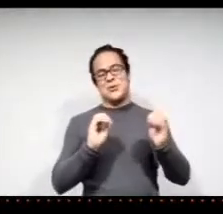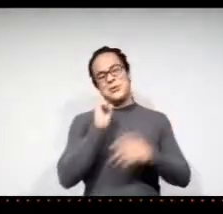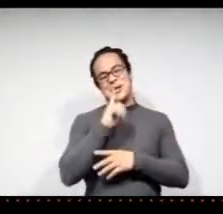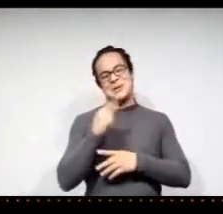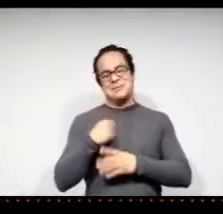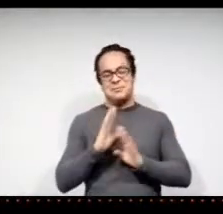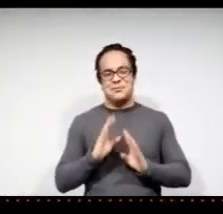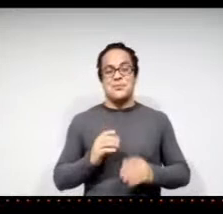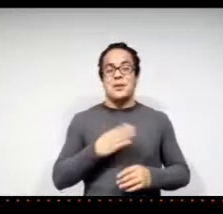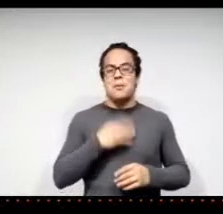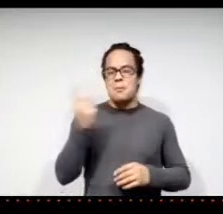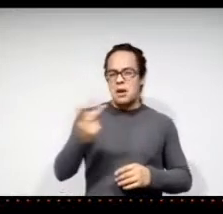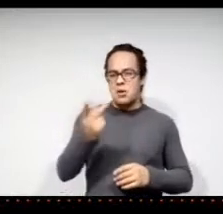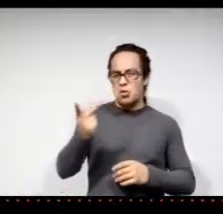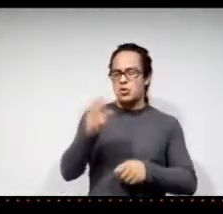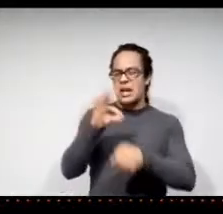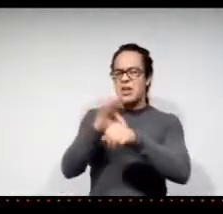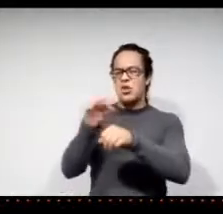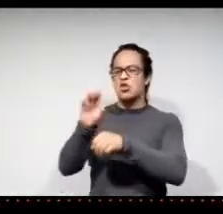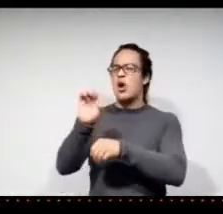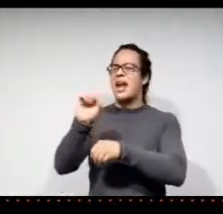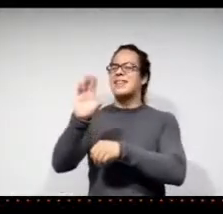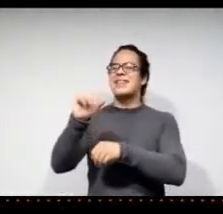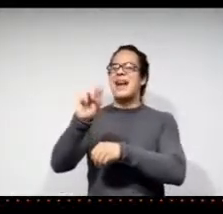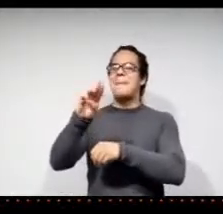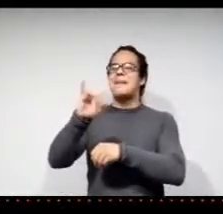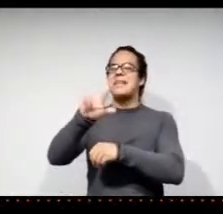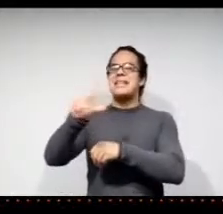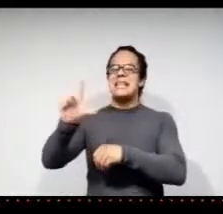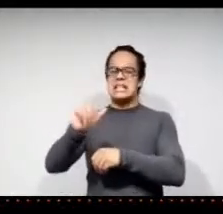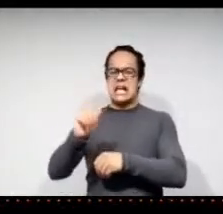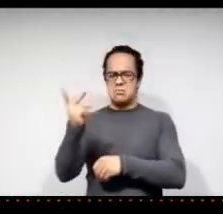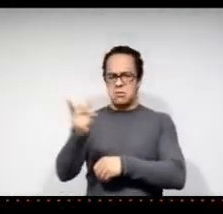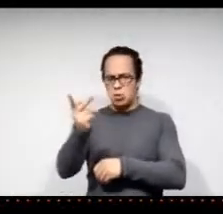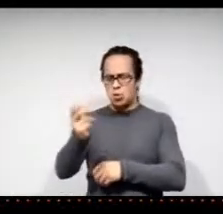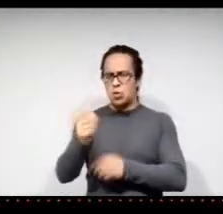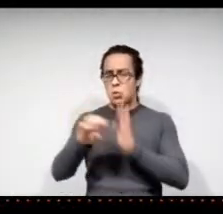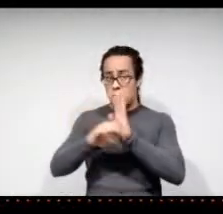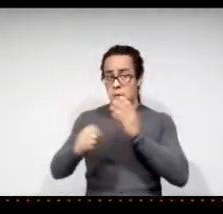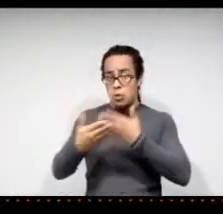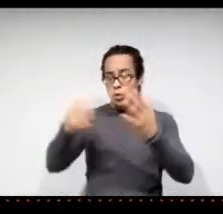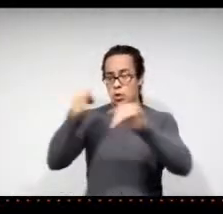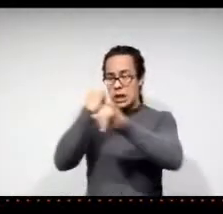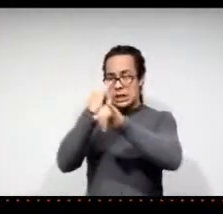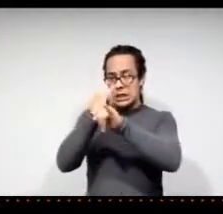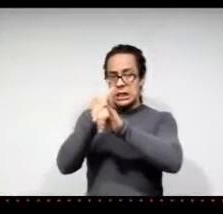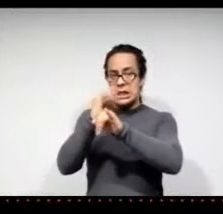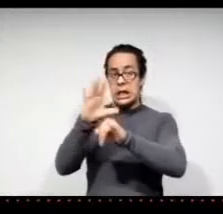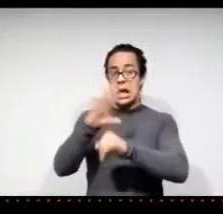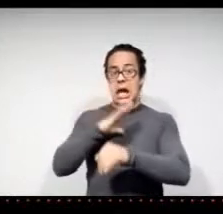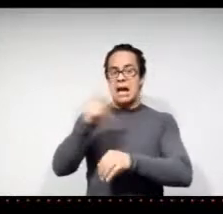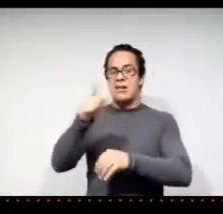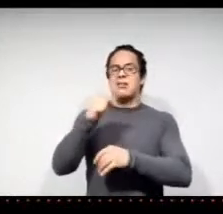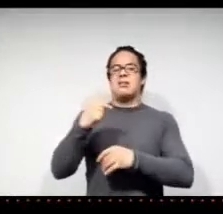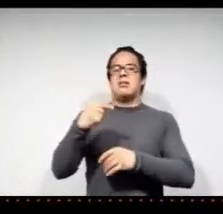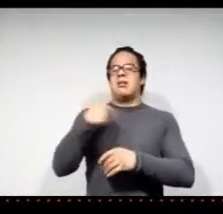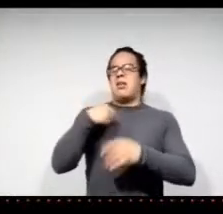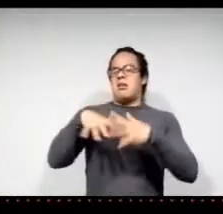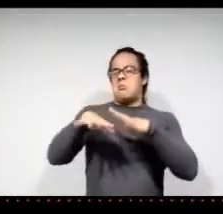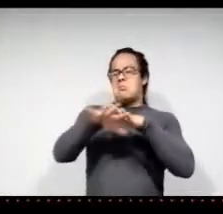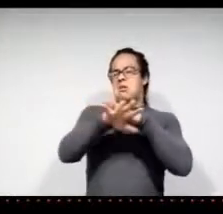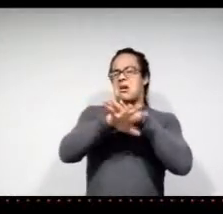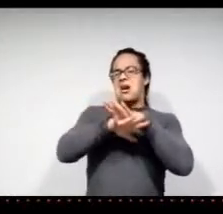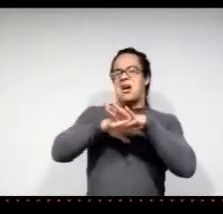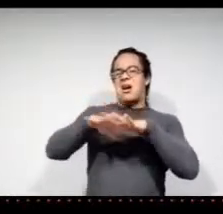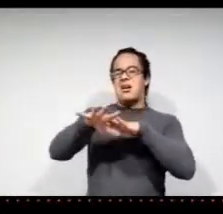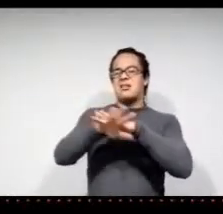¿qué tanto de esta situación de que el Internet nos está haciendo más superficiales? Ya ven el libro de